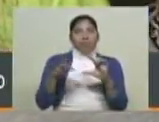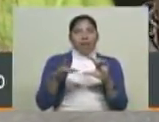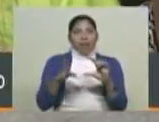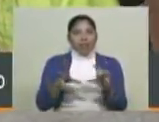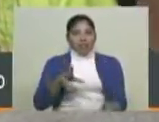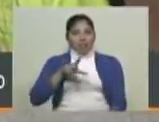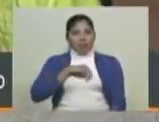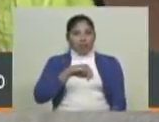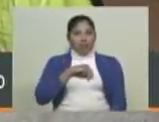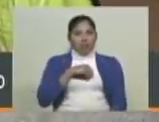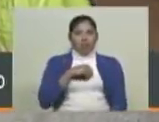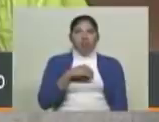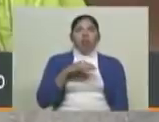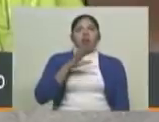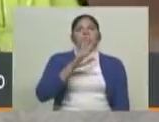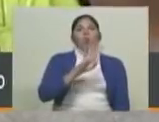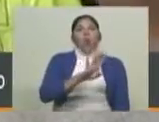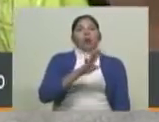vamos por